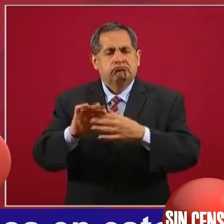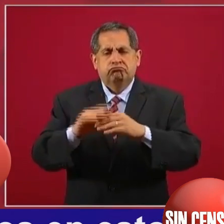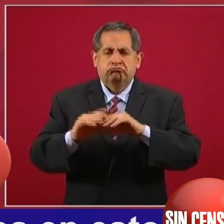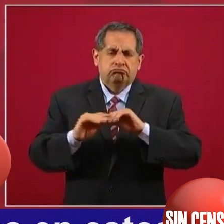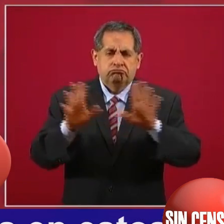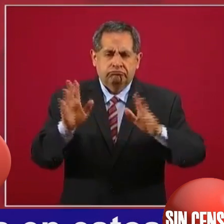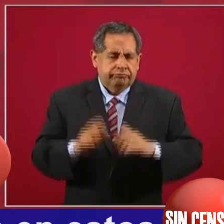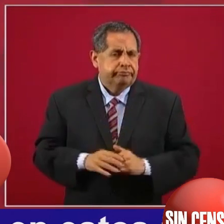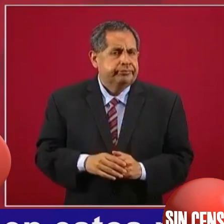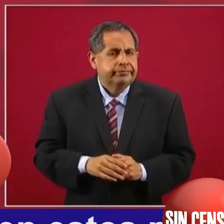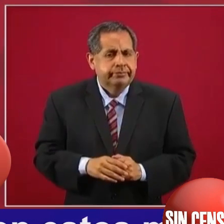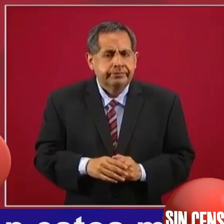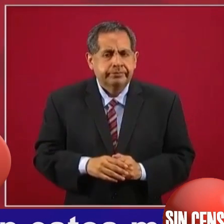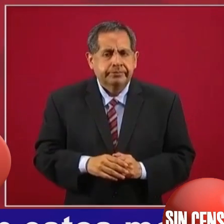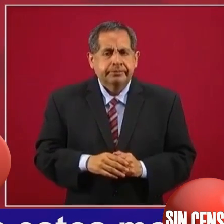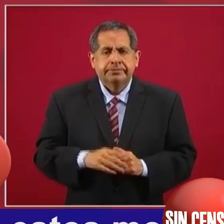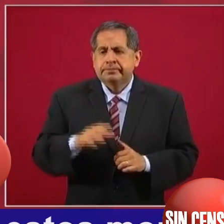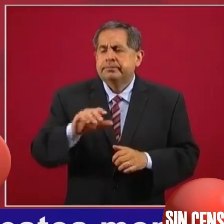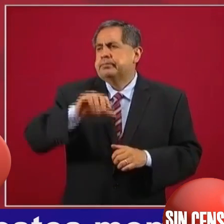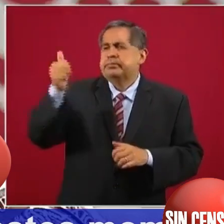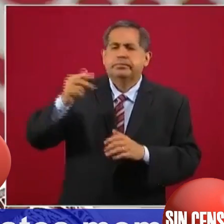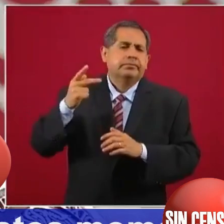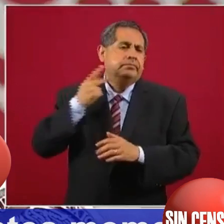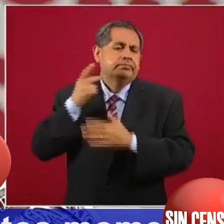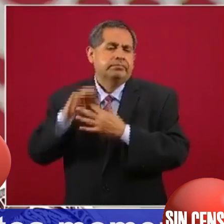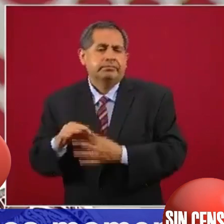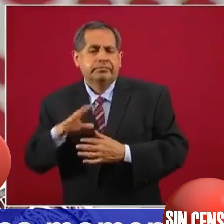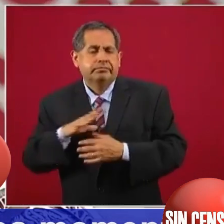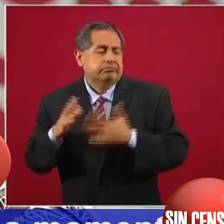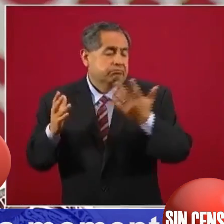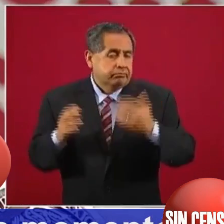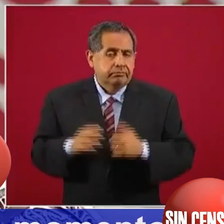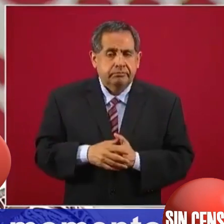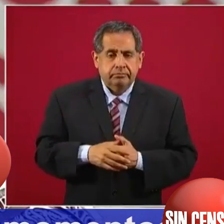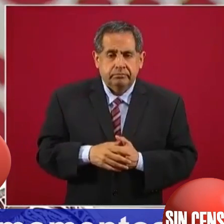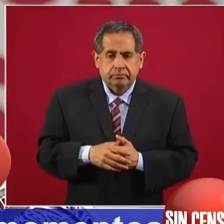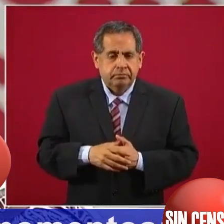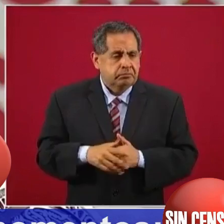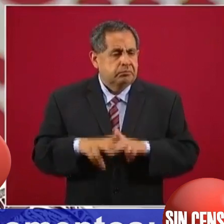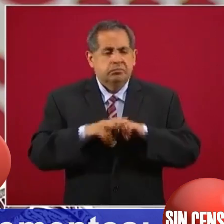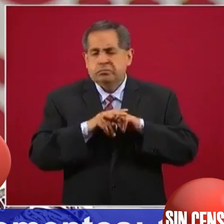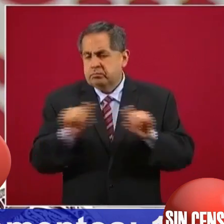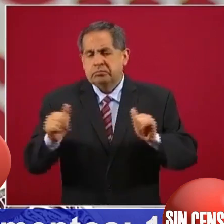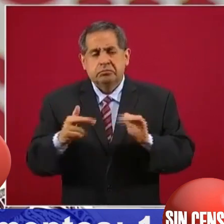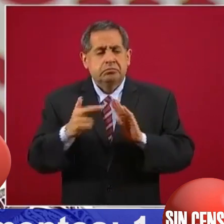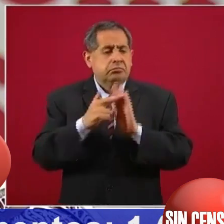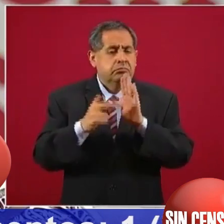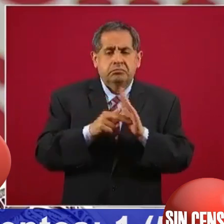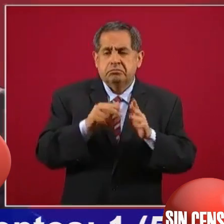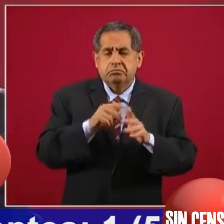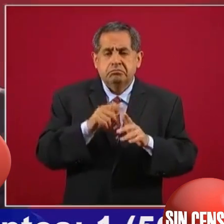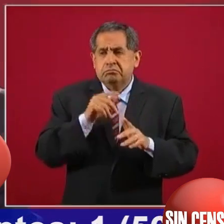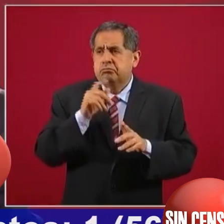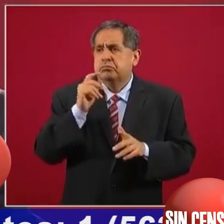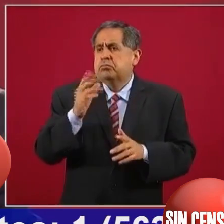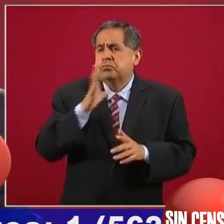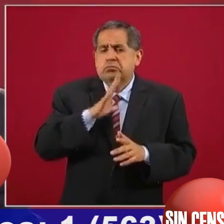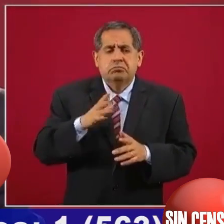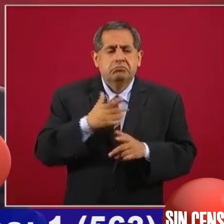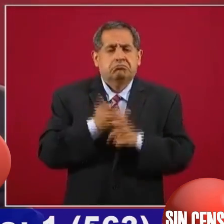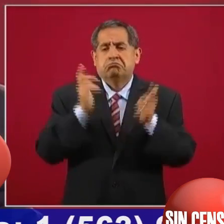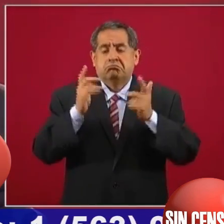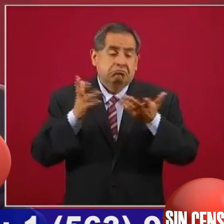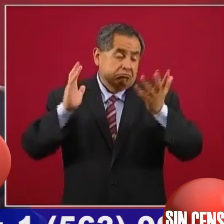en las conferencias. ¿Qué otras políticas existen? Uno, la ausencia total de lineamientos. Algunos países tienen esta